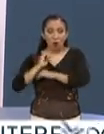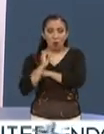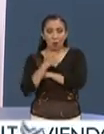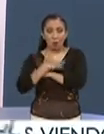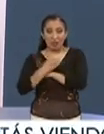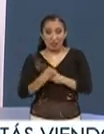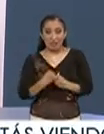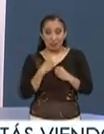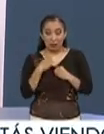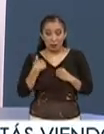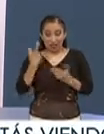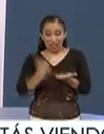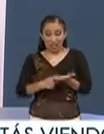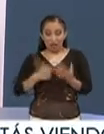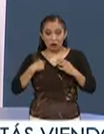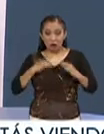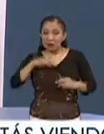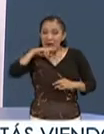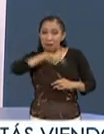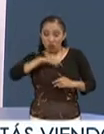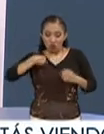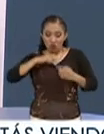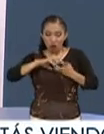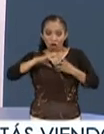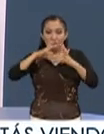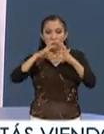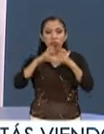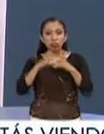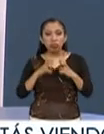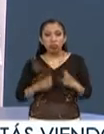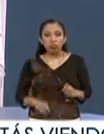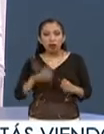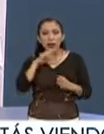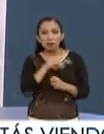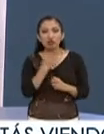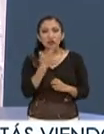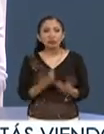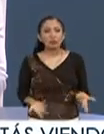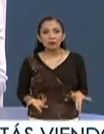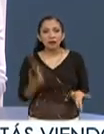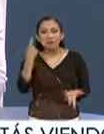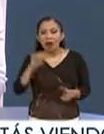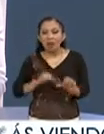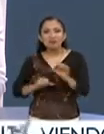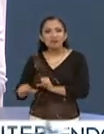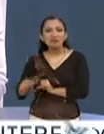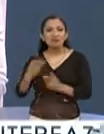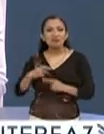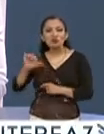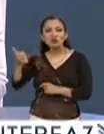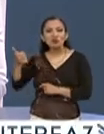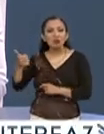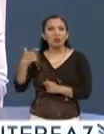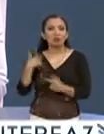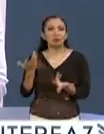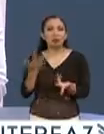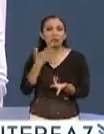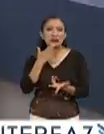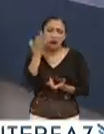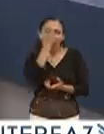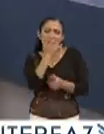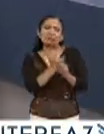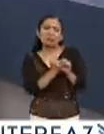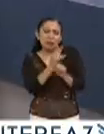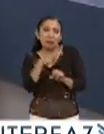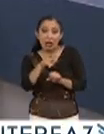estuviera en vida, porque los órganos en cuestión de minutos se descomponen, ya no sirven para trasplante. Podrían servir para estudio y para